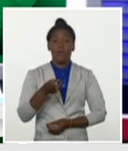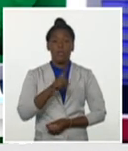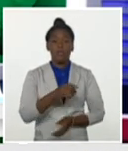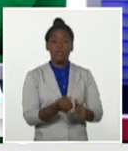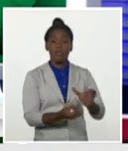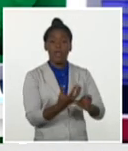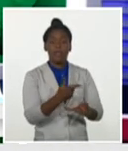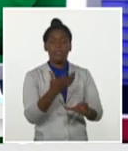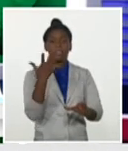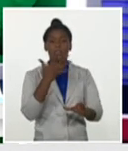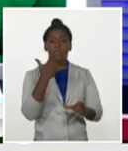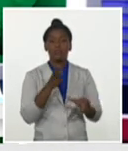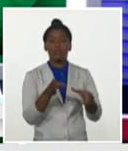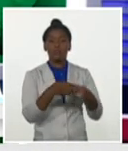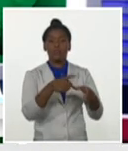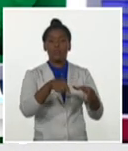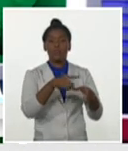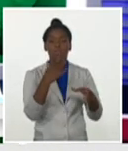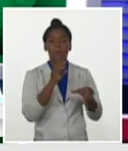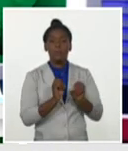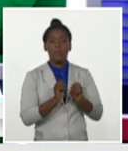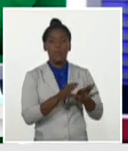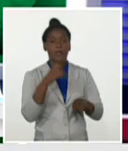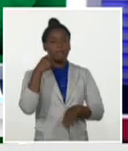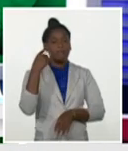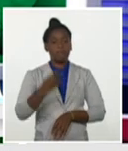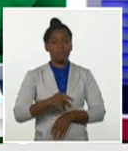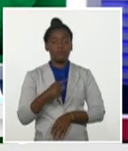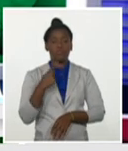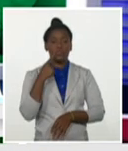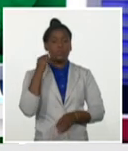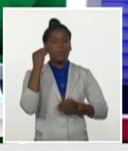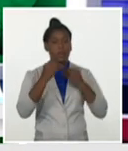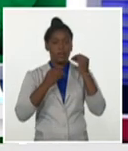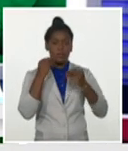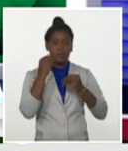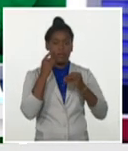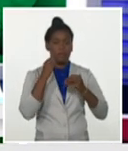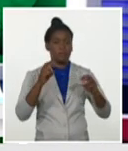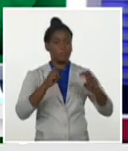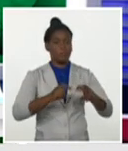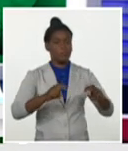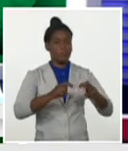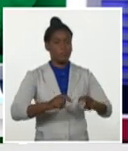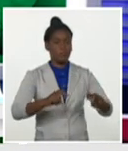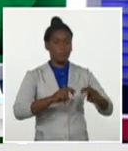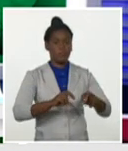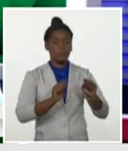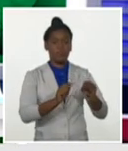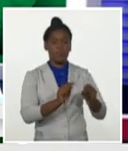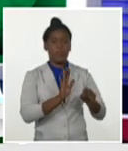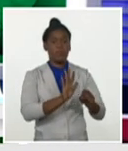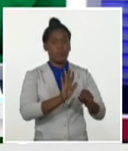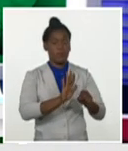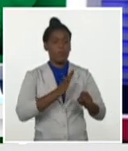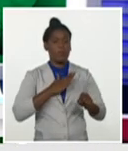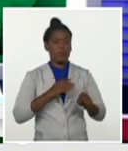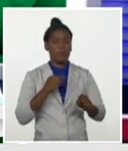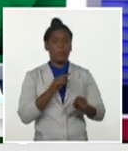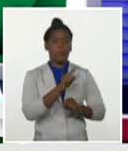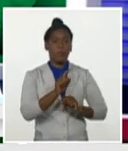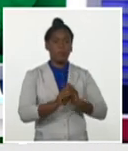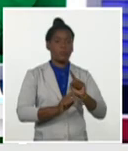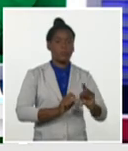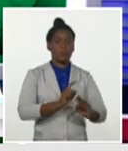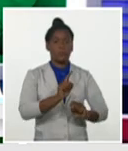precisar la fuente de infección, que para nosotros, para el control de la pandemia es sumamente